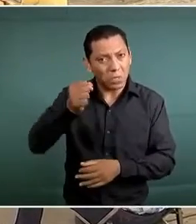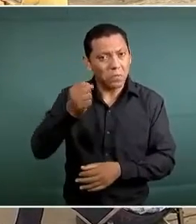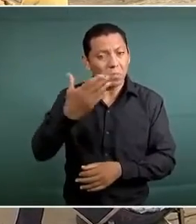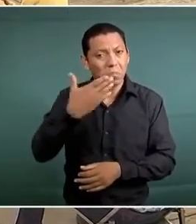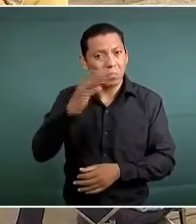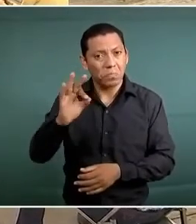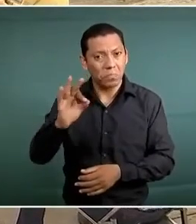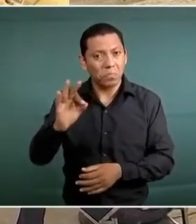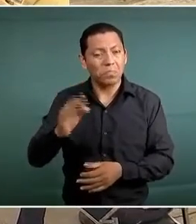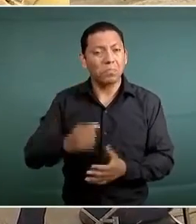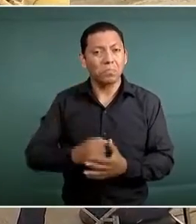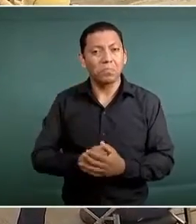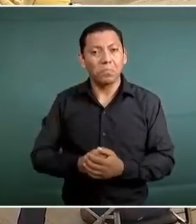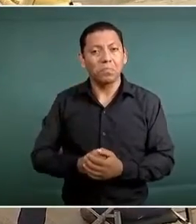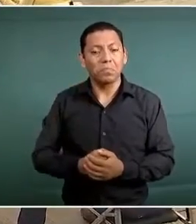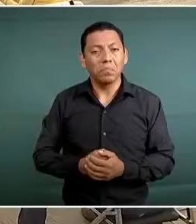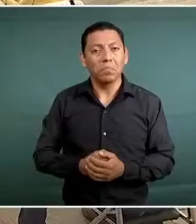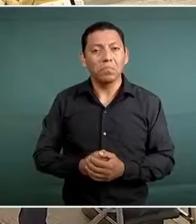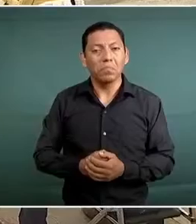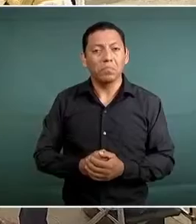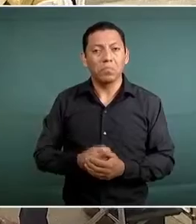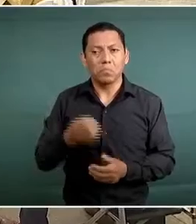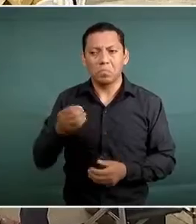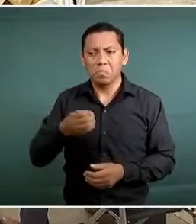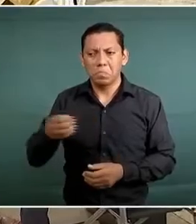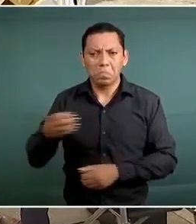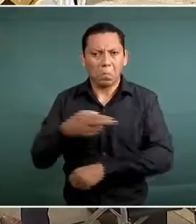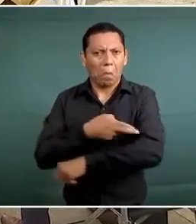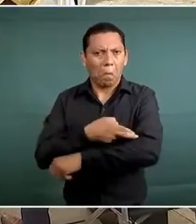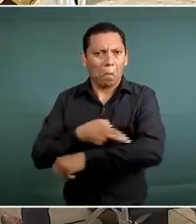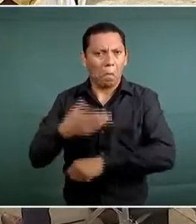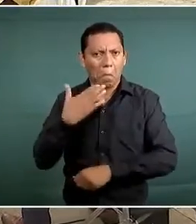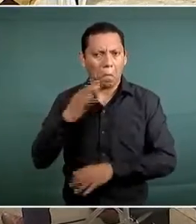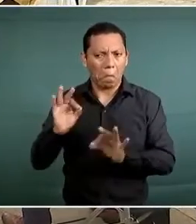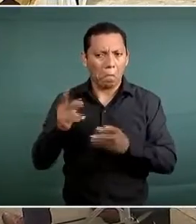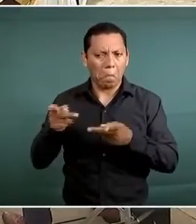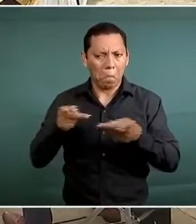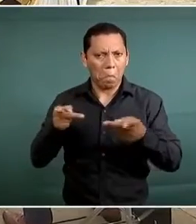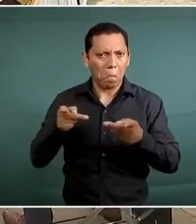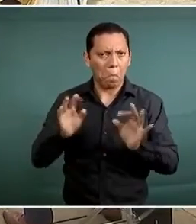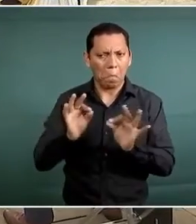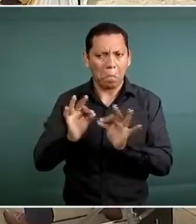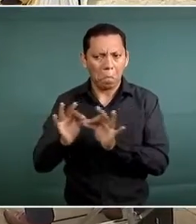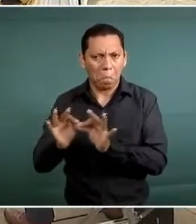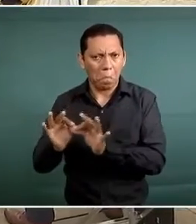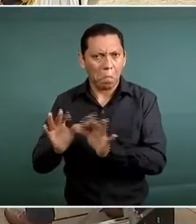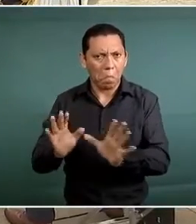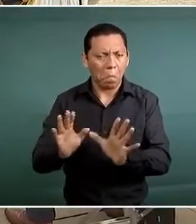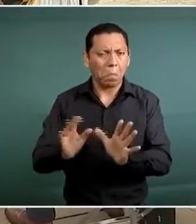ordenado, organizado,